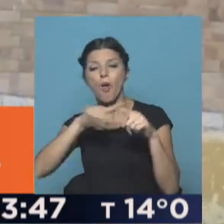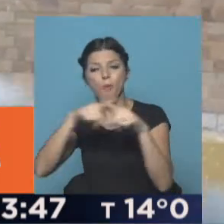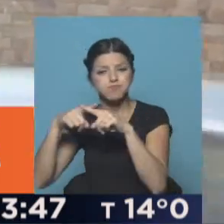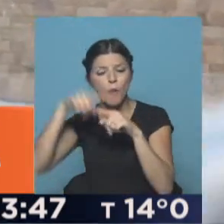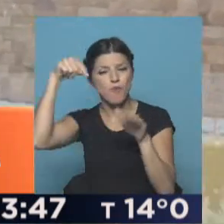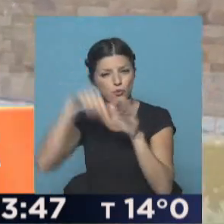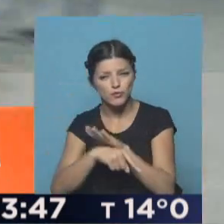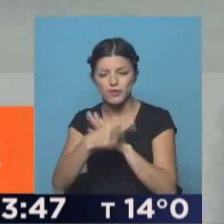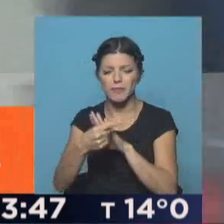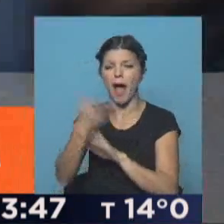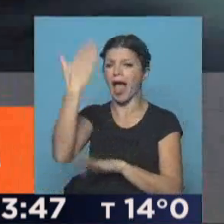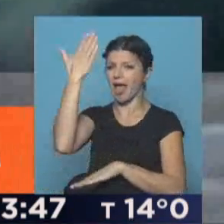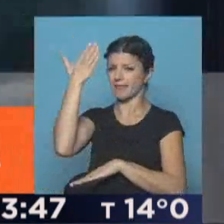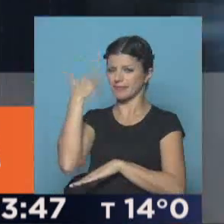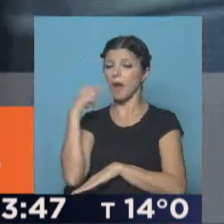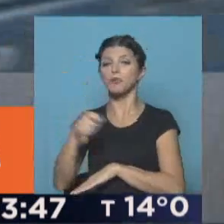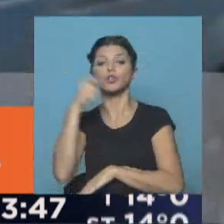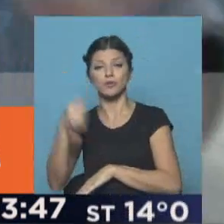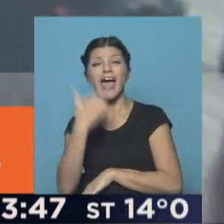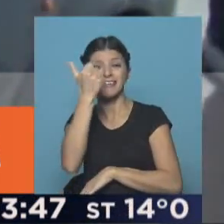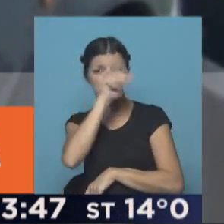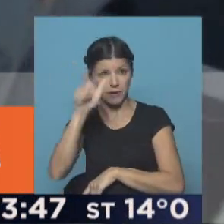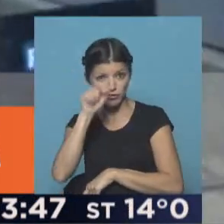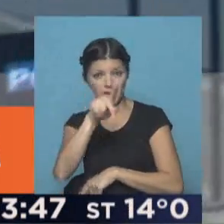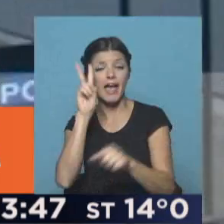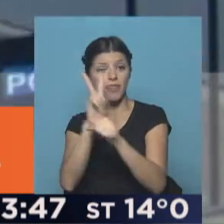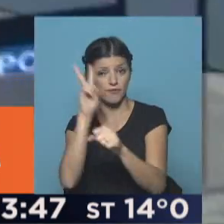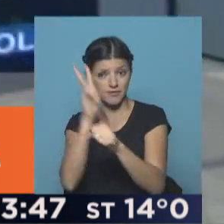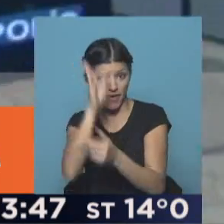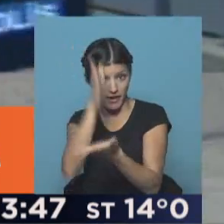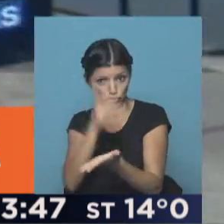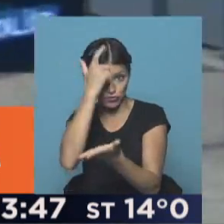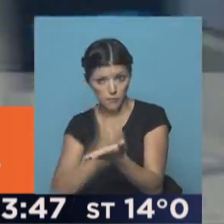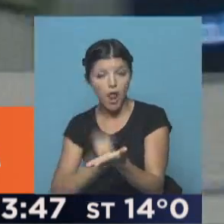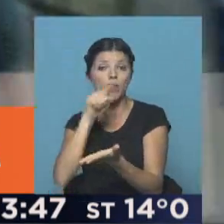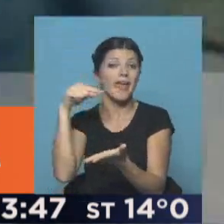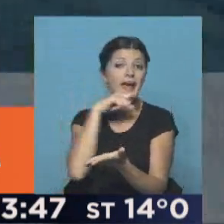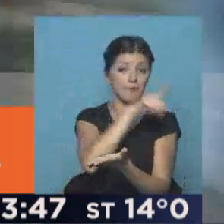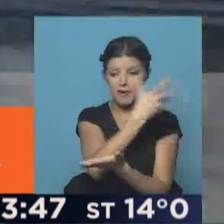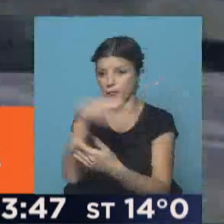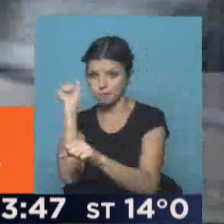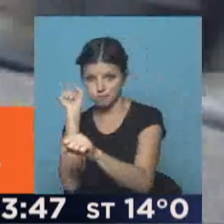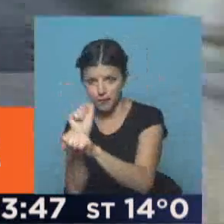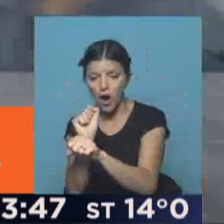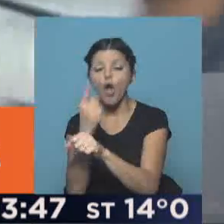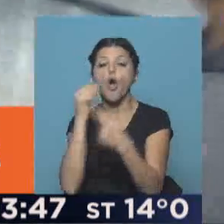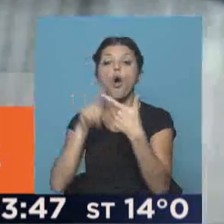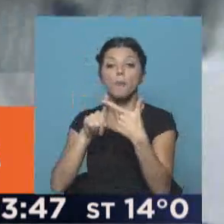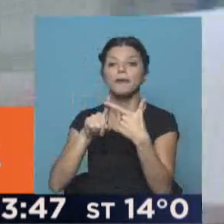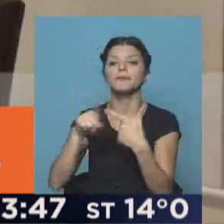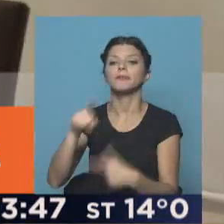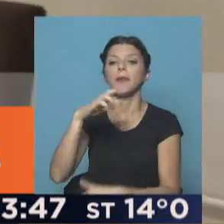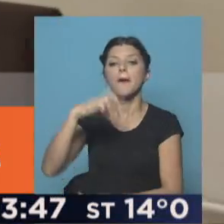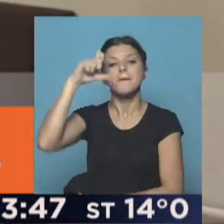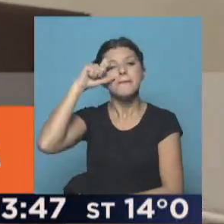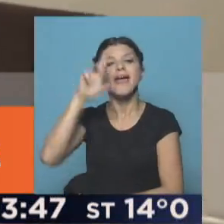atrás con el encarcelamiento en Turquía de 6 activistas defensores de los derechos humanos, entre ellos el alemán Peter Stubner y la